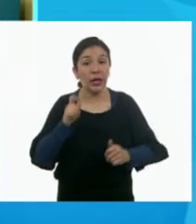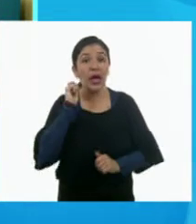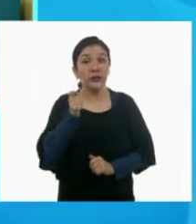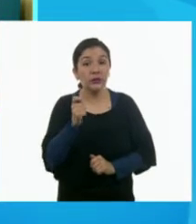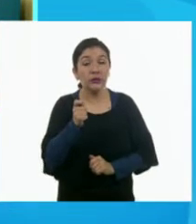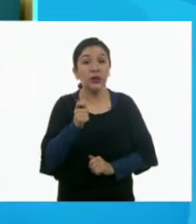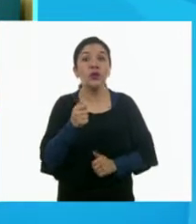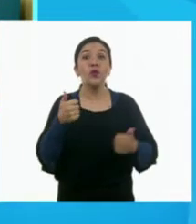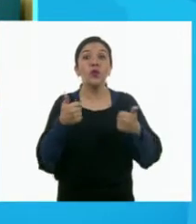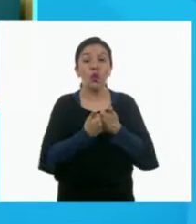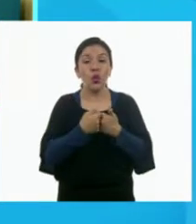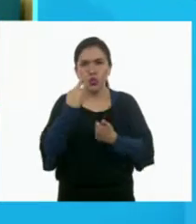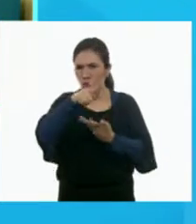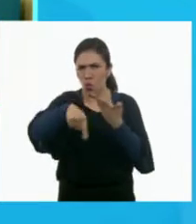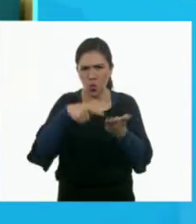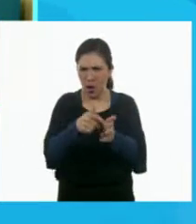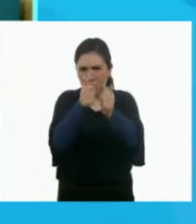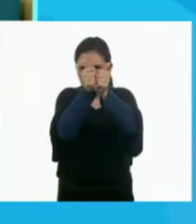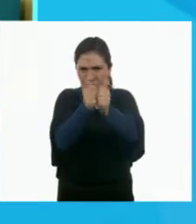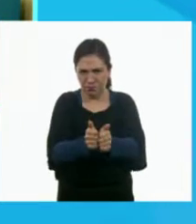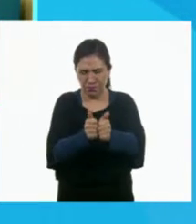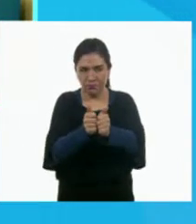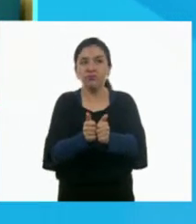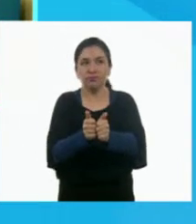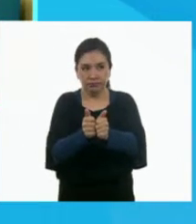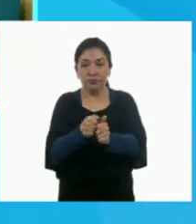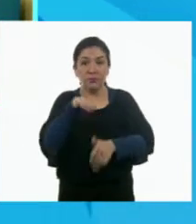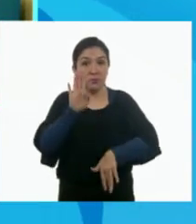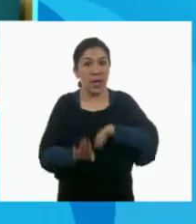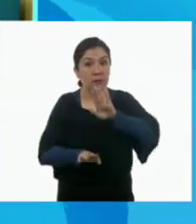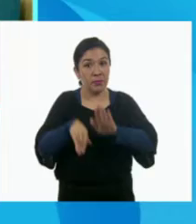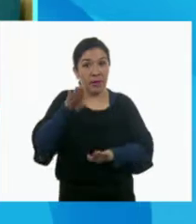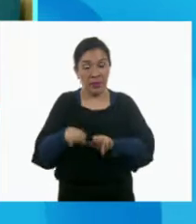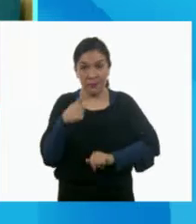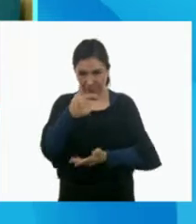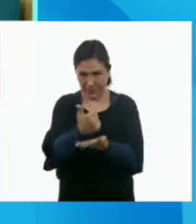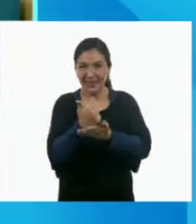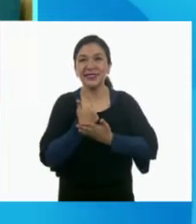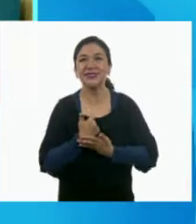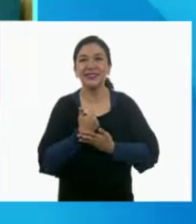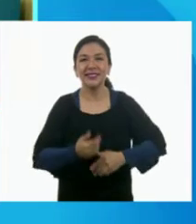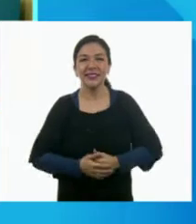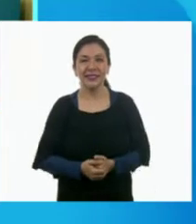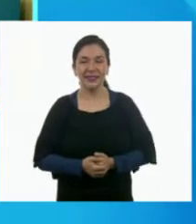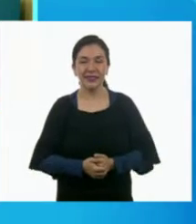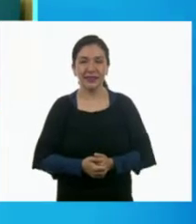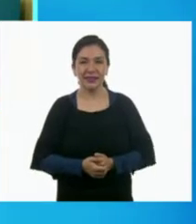marcar el paso ahí en tu lugar. ¿Ok? ¿Me ayudas?